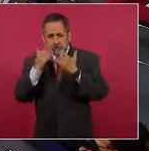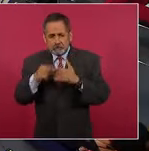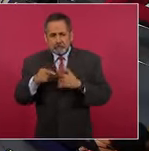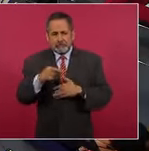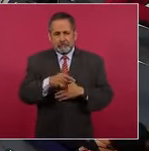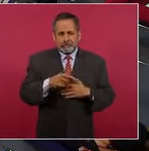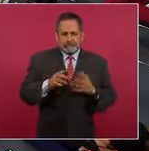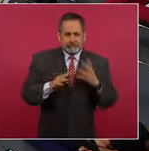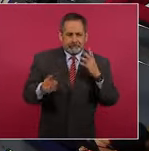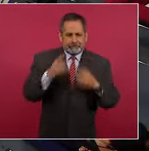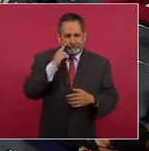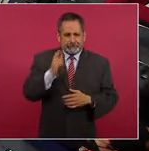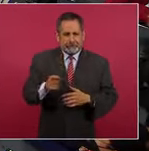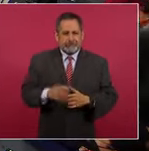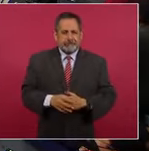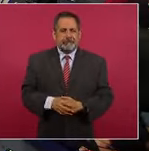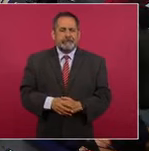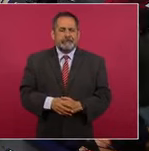o sea,